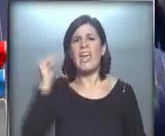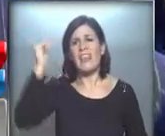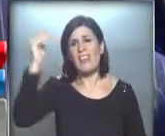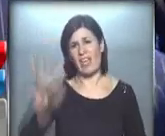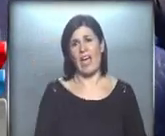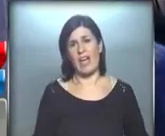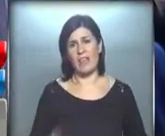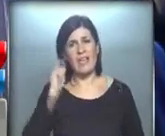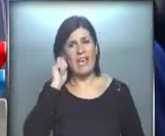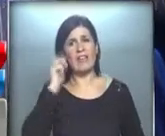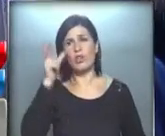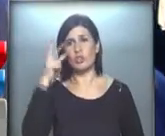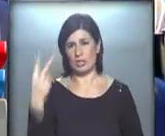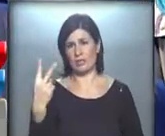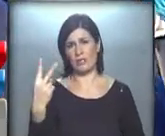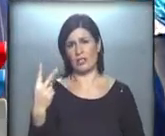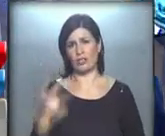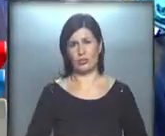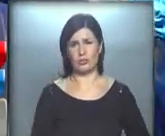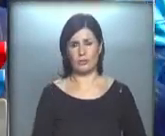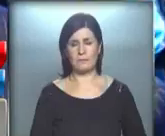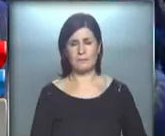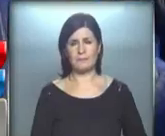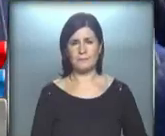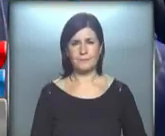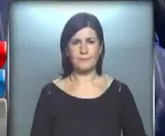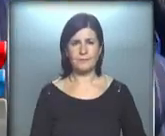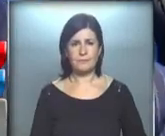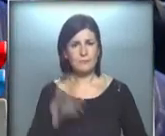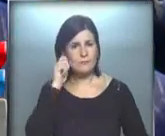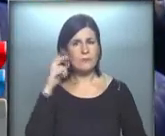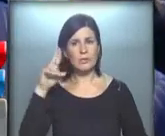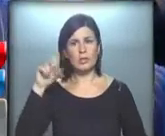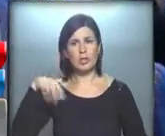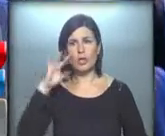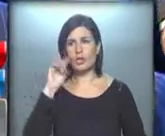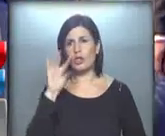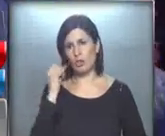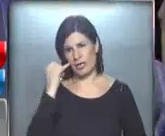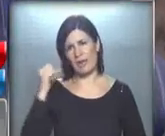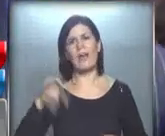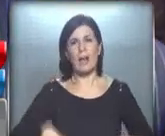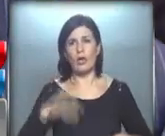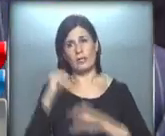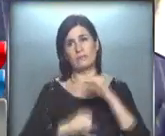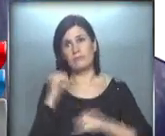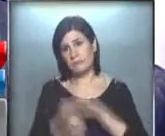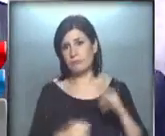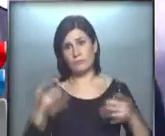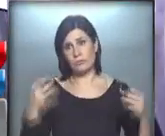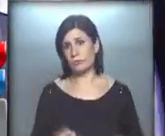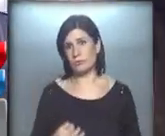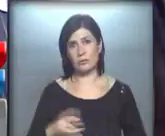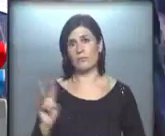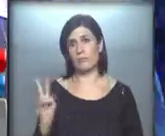hombre de 82 años. Julio Humberto Grondona, se acaba de conocer la noticia de